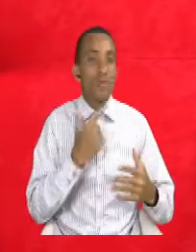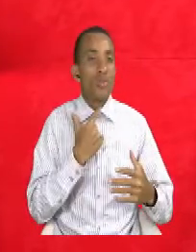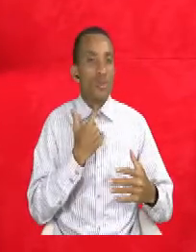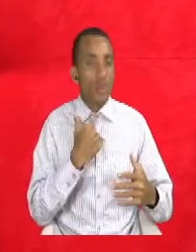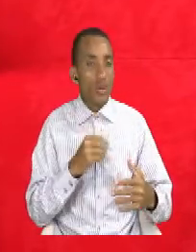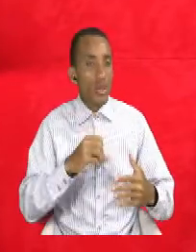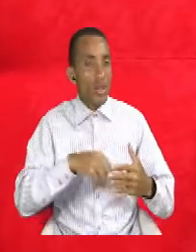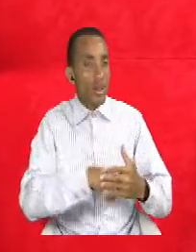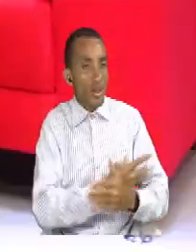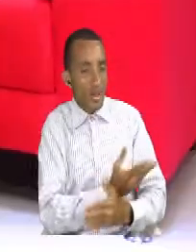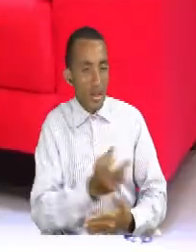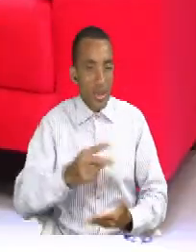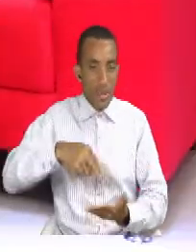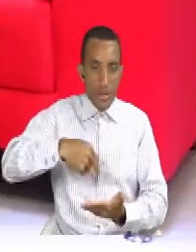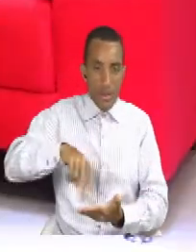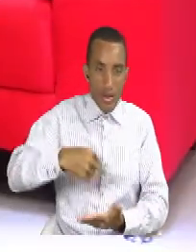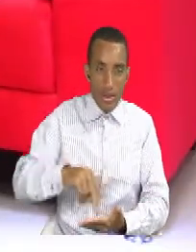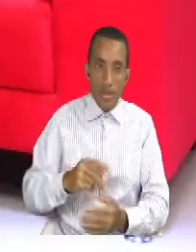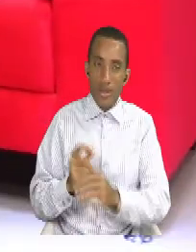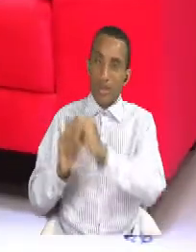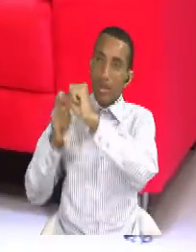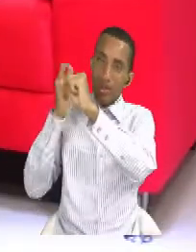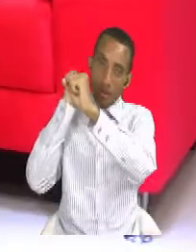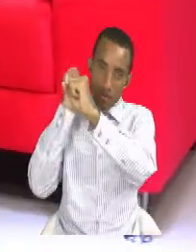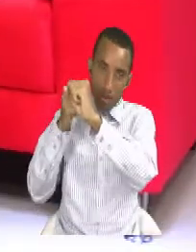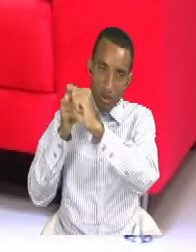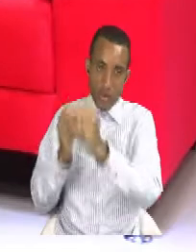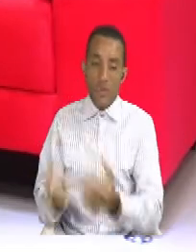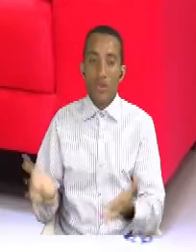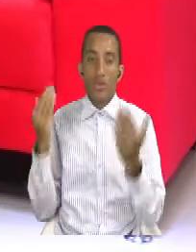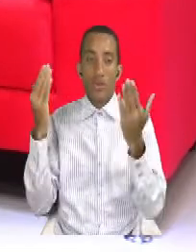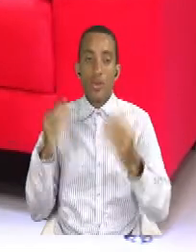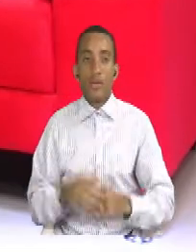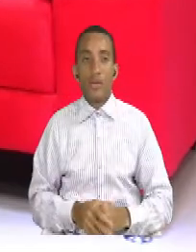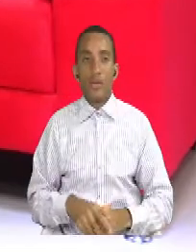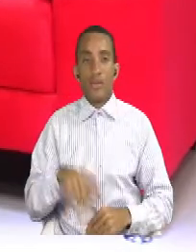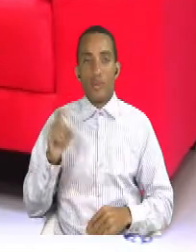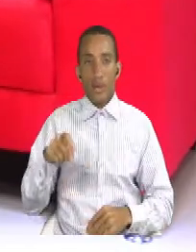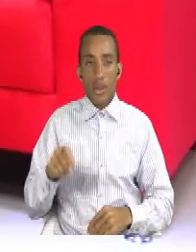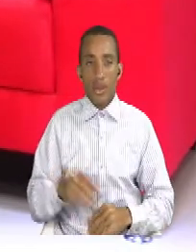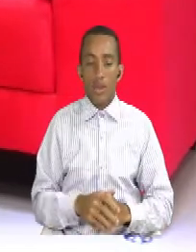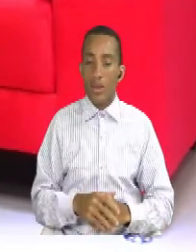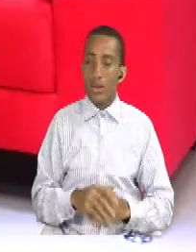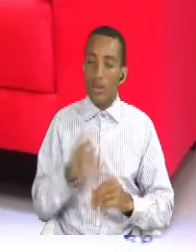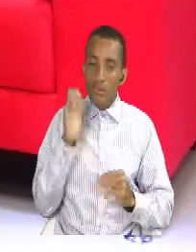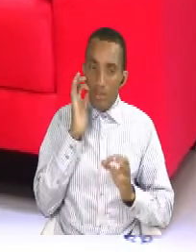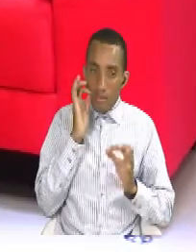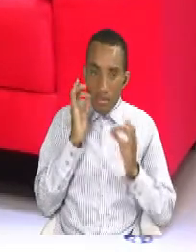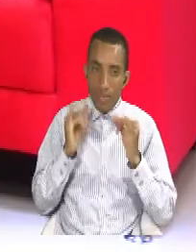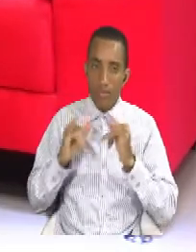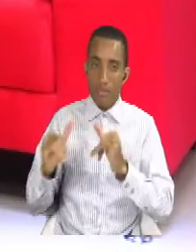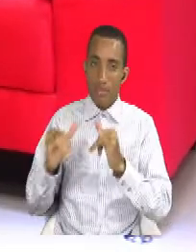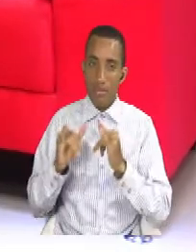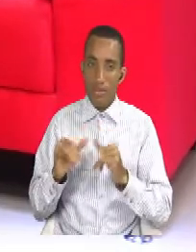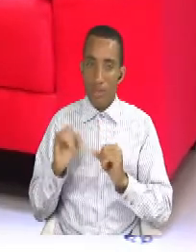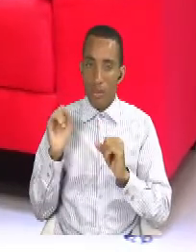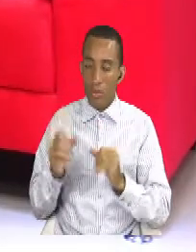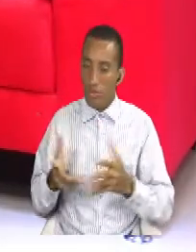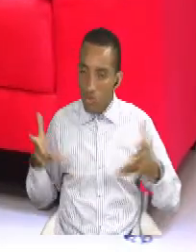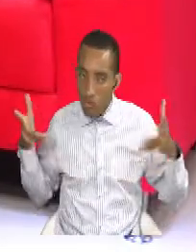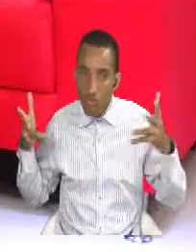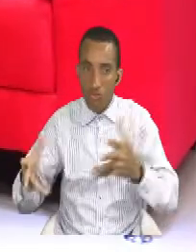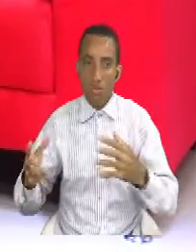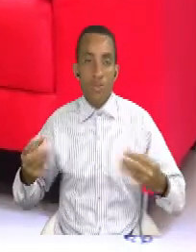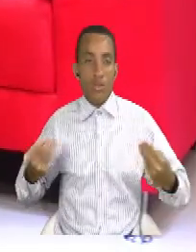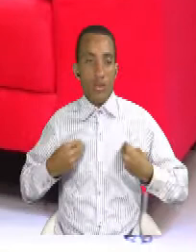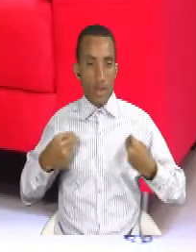poesía. Desde que si sabes hasta poner una puntilla en la pared, eso sirve. Eso aquí lo sí. Que necesitamos son humanos que se sumen a inyectarle ganas de vivir